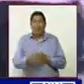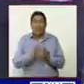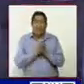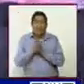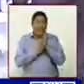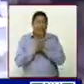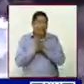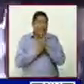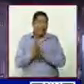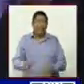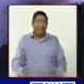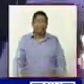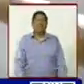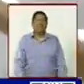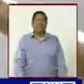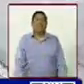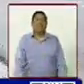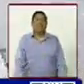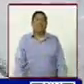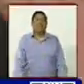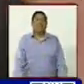Reforzamiento.